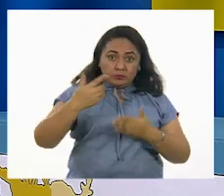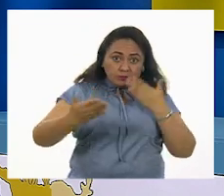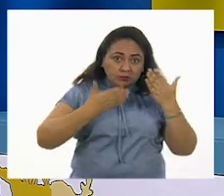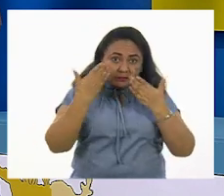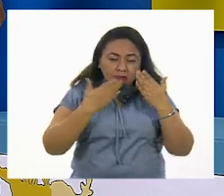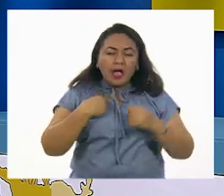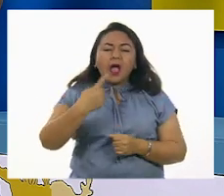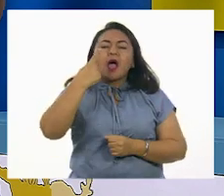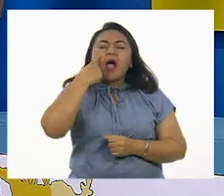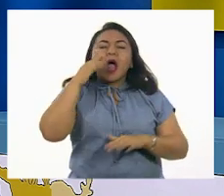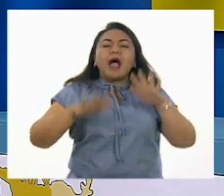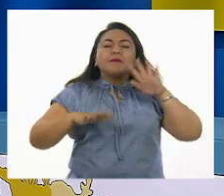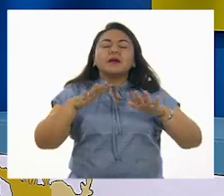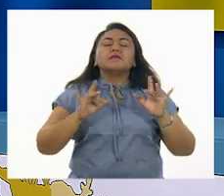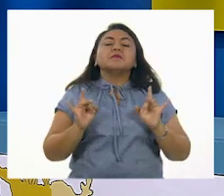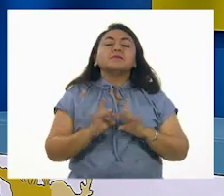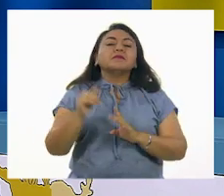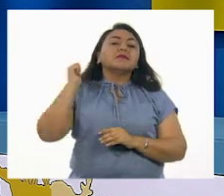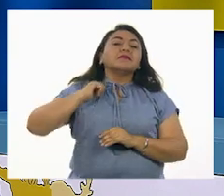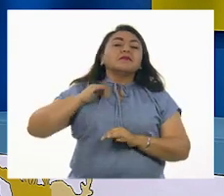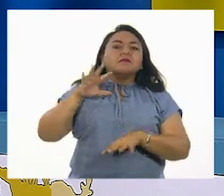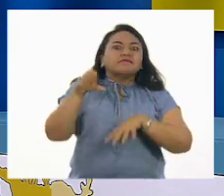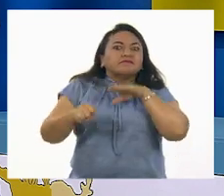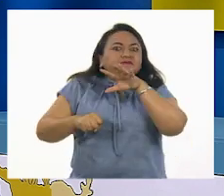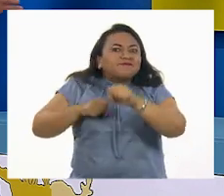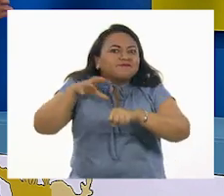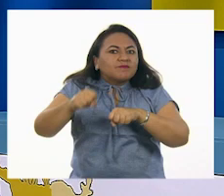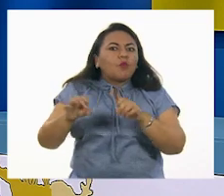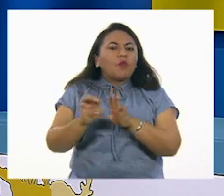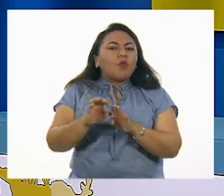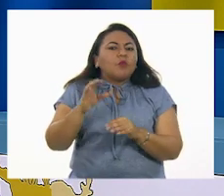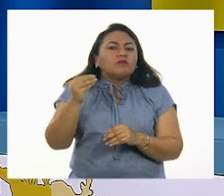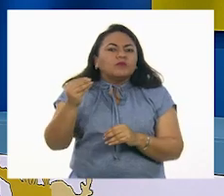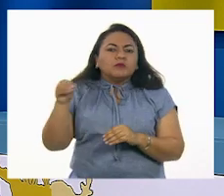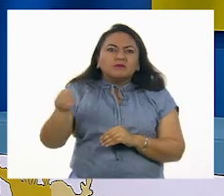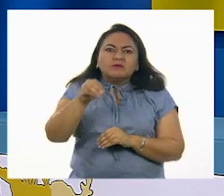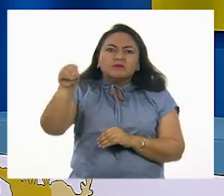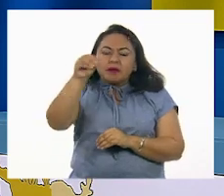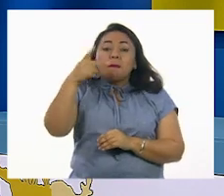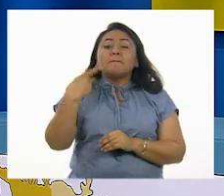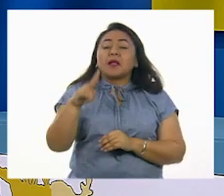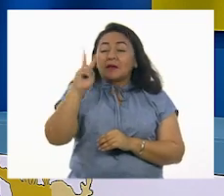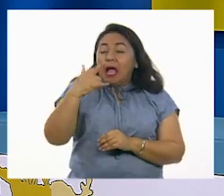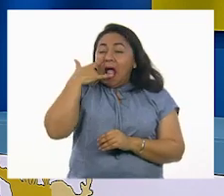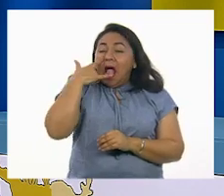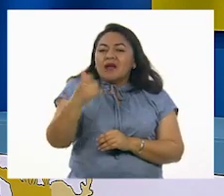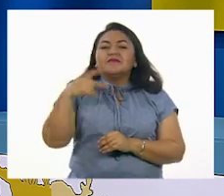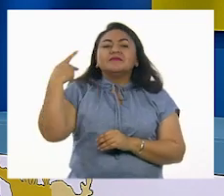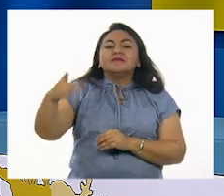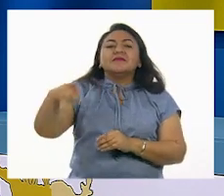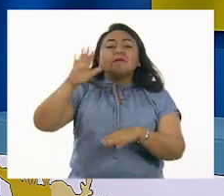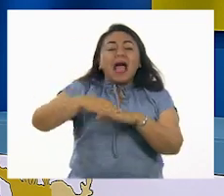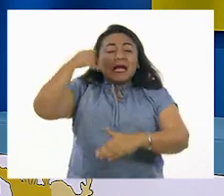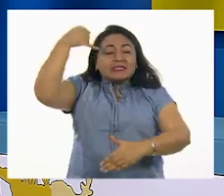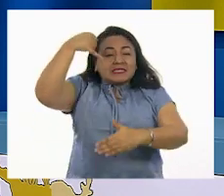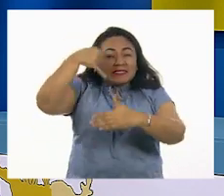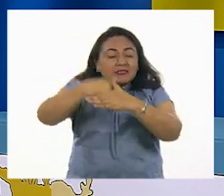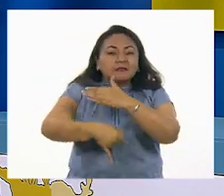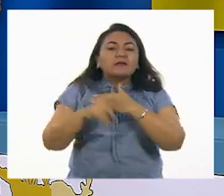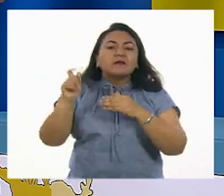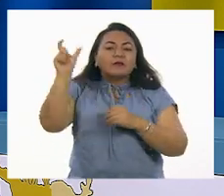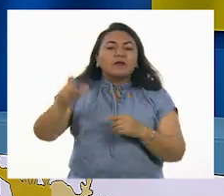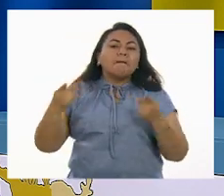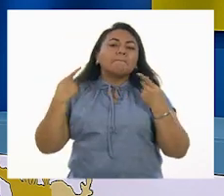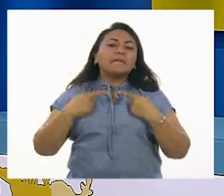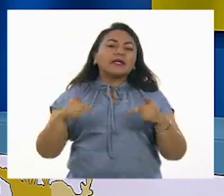general se nos muestran las hazañas que logró o los eventos históricos en los que participó, pero rara vez ahondamos en su lado humano, lo cual